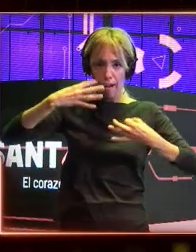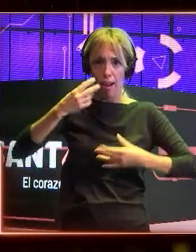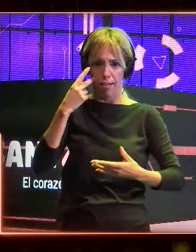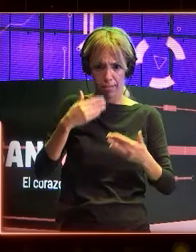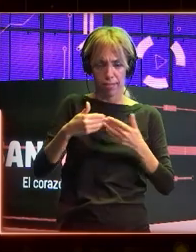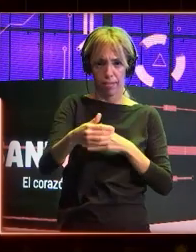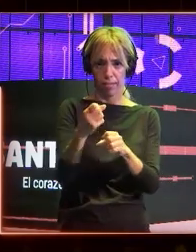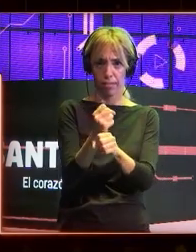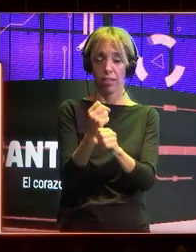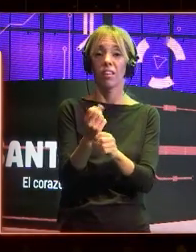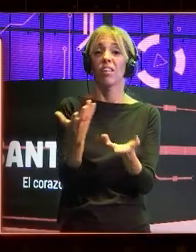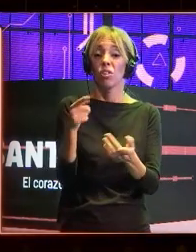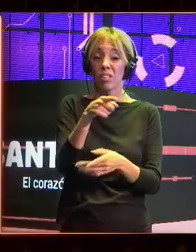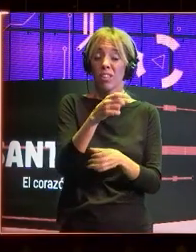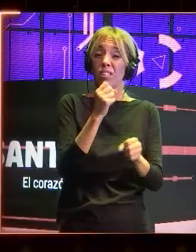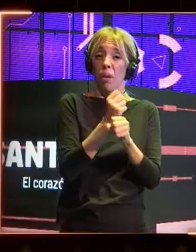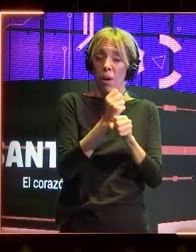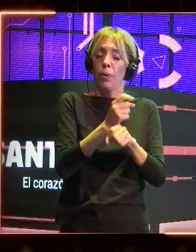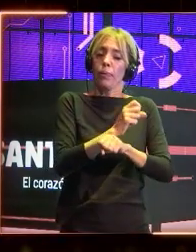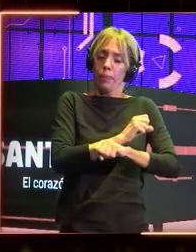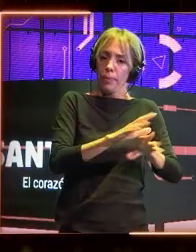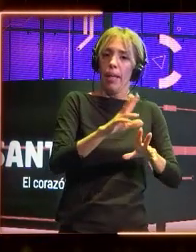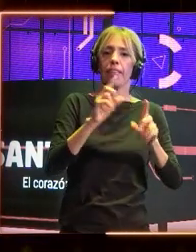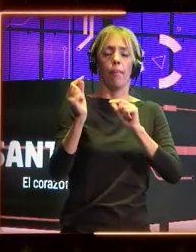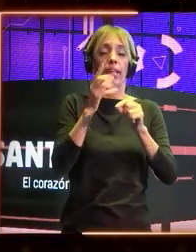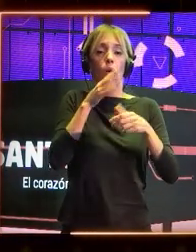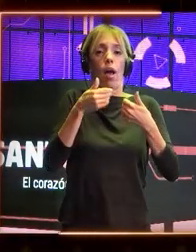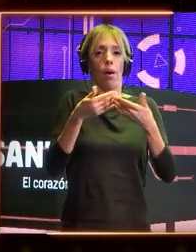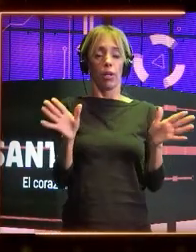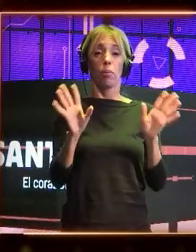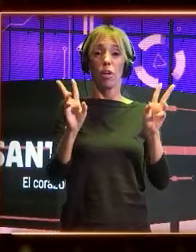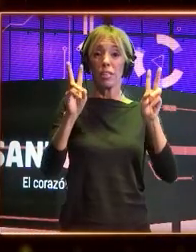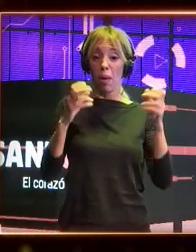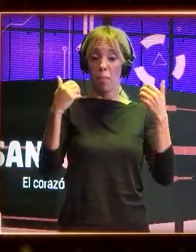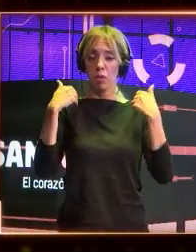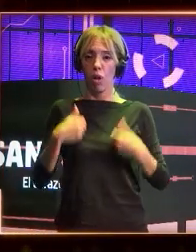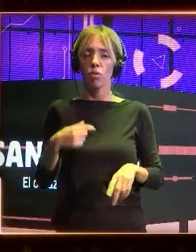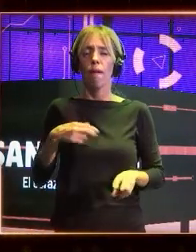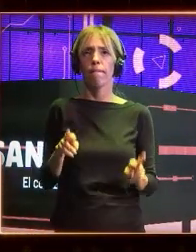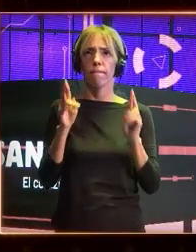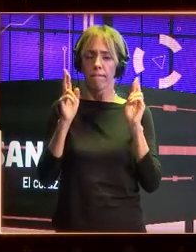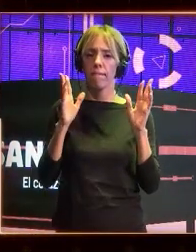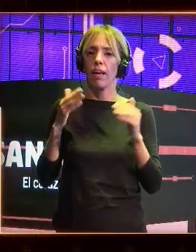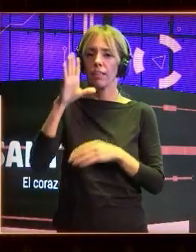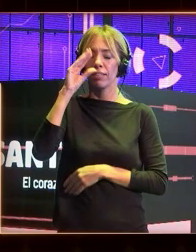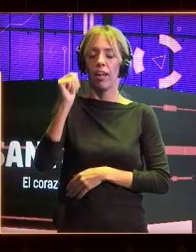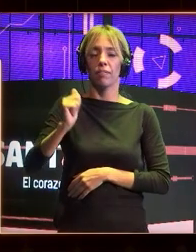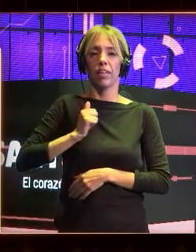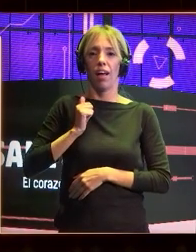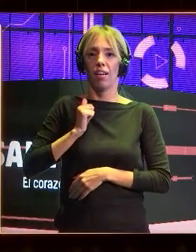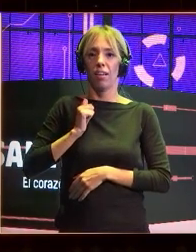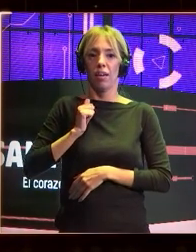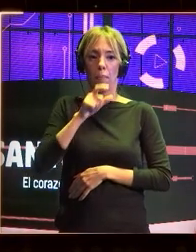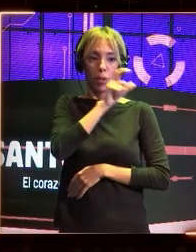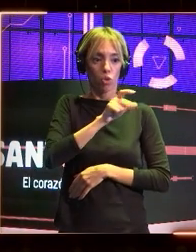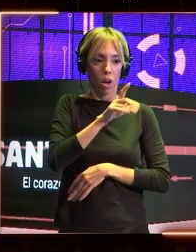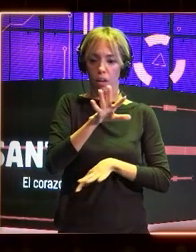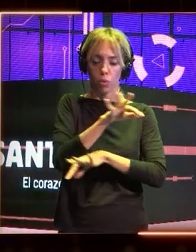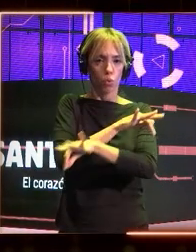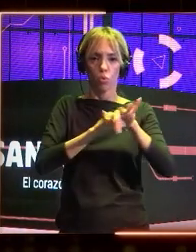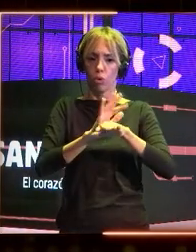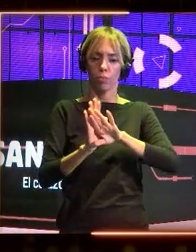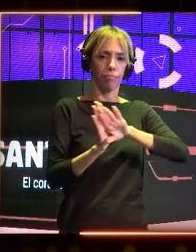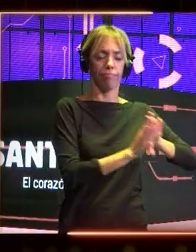tiene un impacto en el mundo del trabajo es un debate que está abierto pero yo en lo personal sí aspiro a que Inteligencia artificial me acabe sustituyendo por eso para